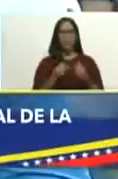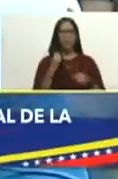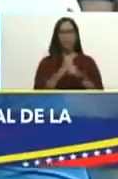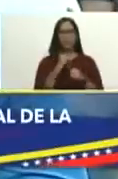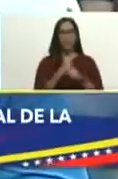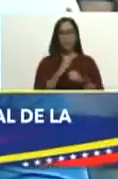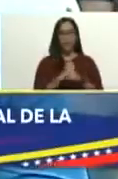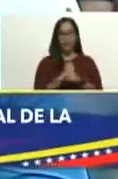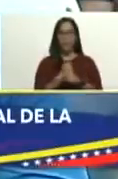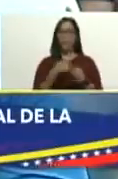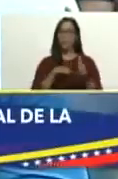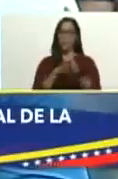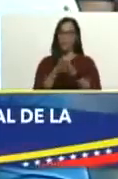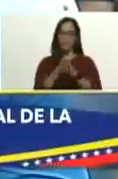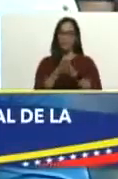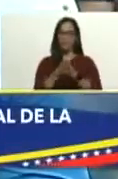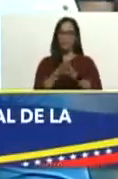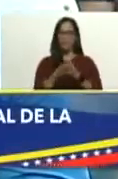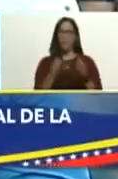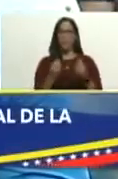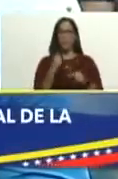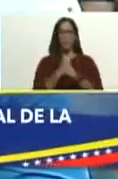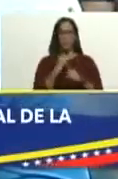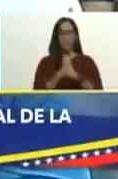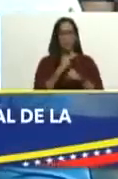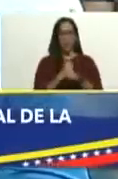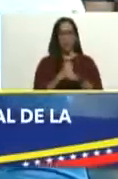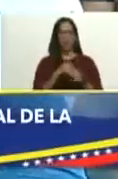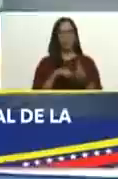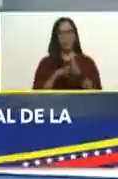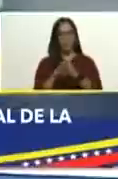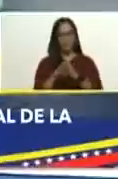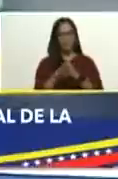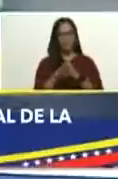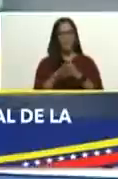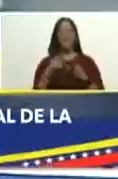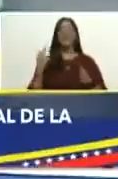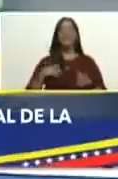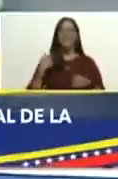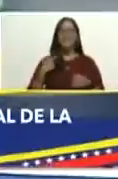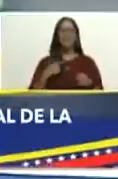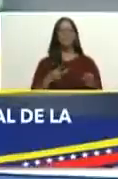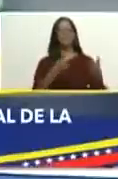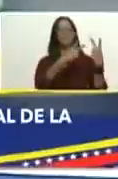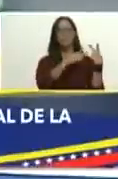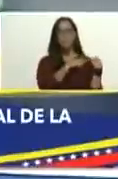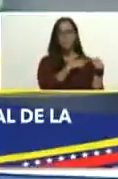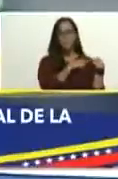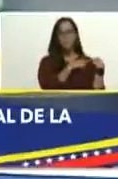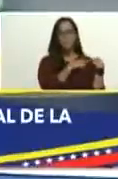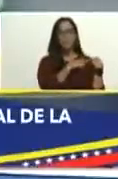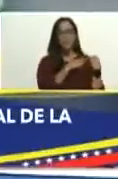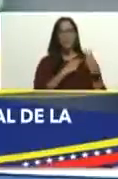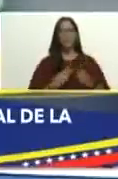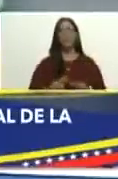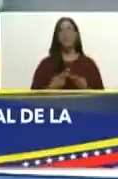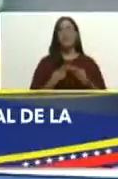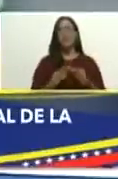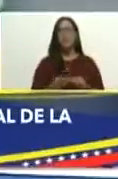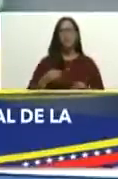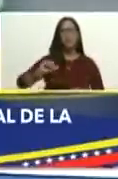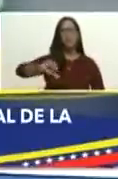delante. Mucho trabajo por delante. Y tenemos que asumir con la voluntad